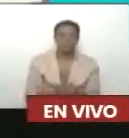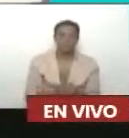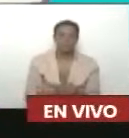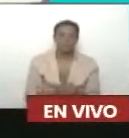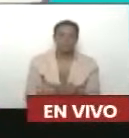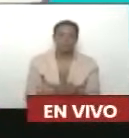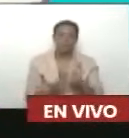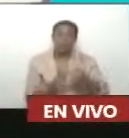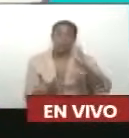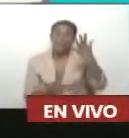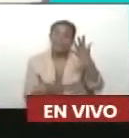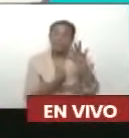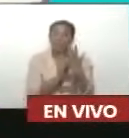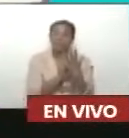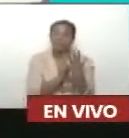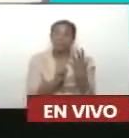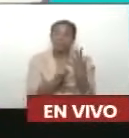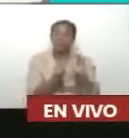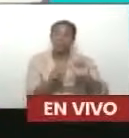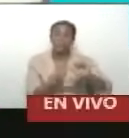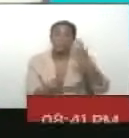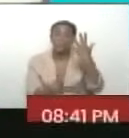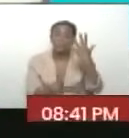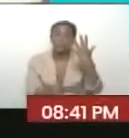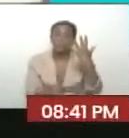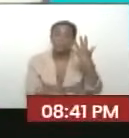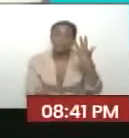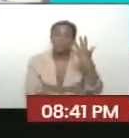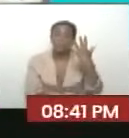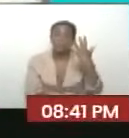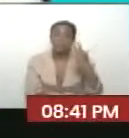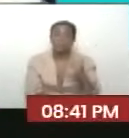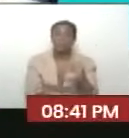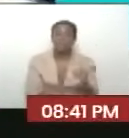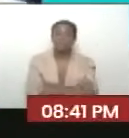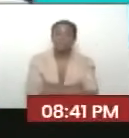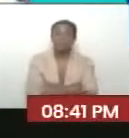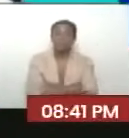Y un quinto consenso que surgió. Deme por aquí, Julio.